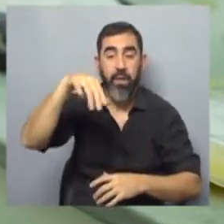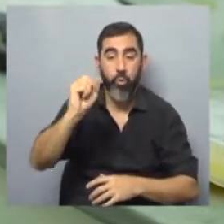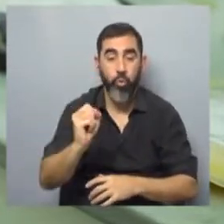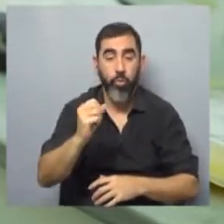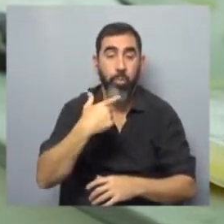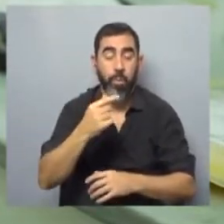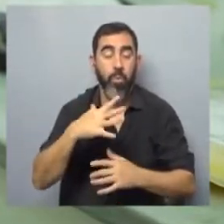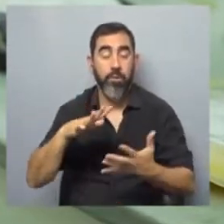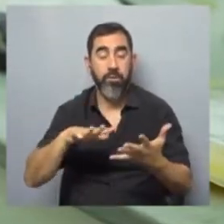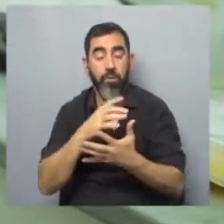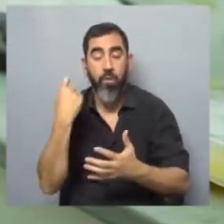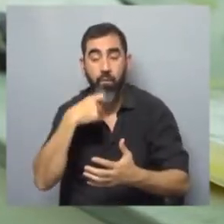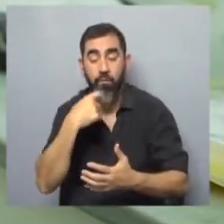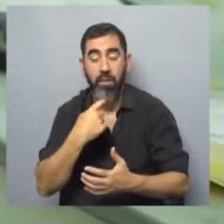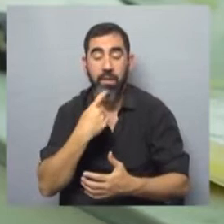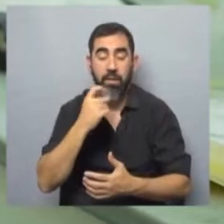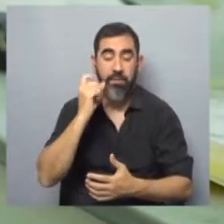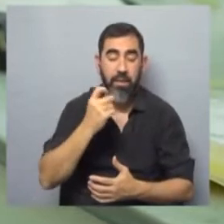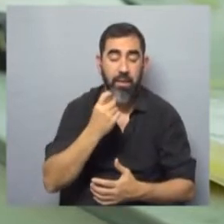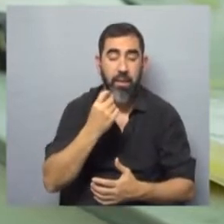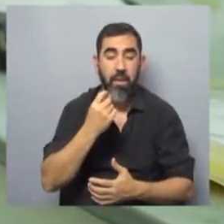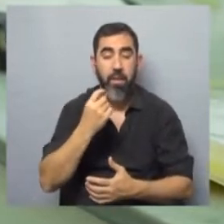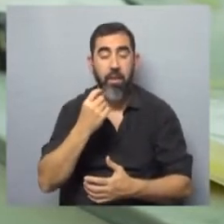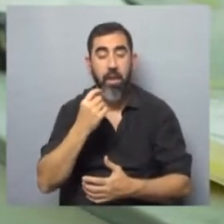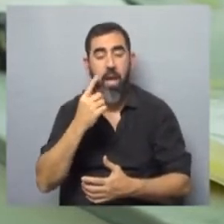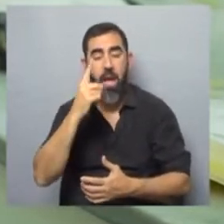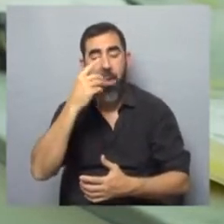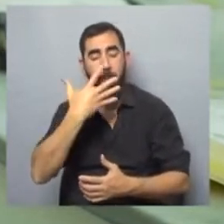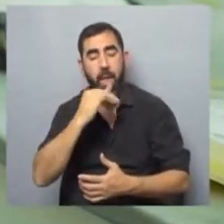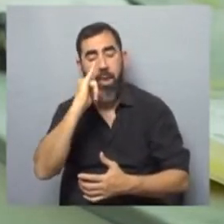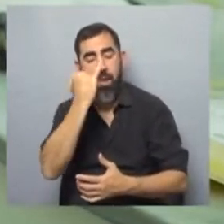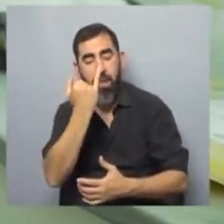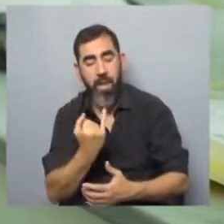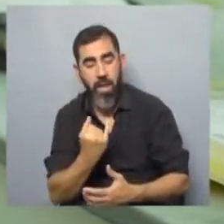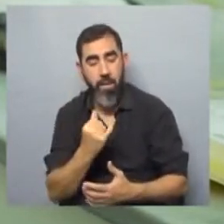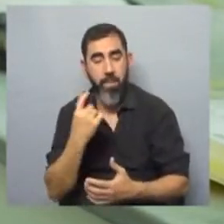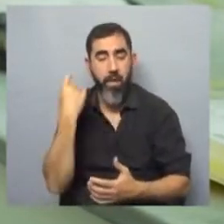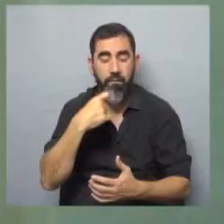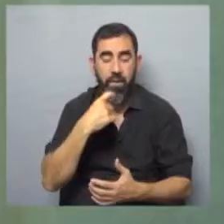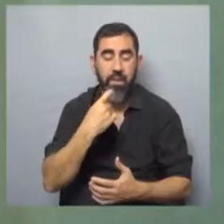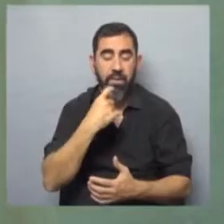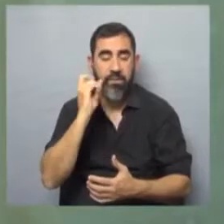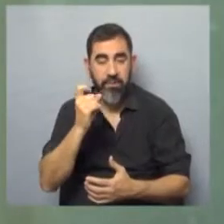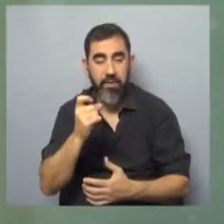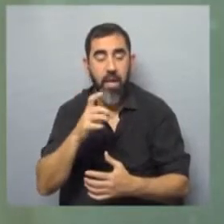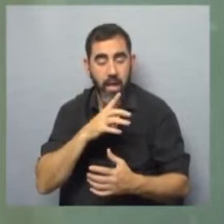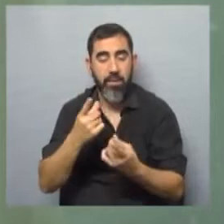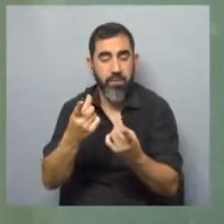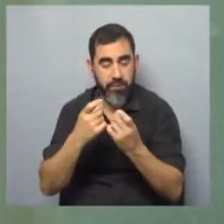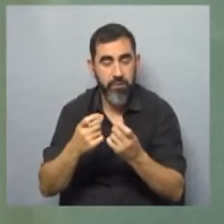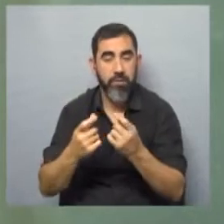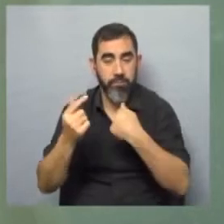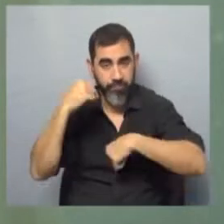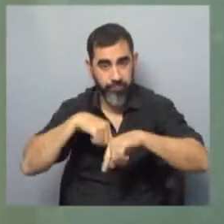situación de un déficit o una anemia que hace que el paciente tenga una disminución en su transporte de oxígeno.